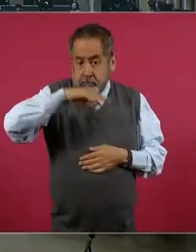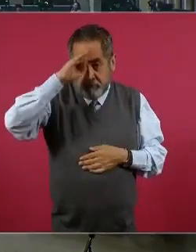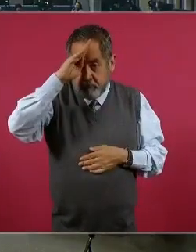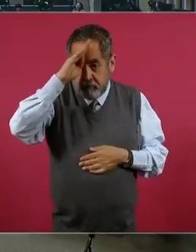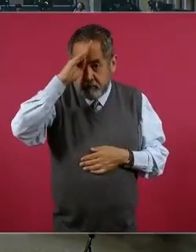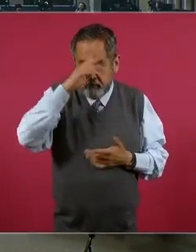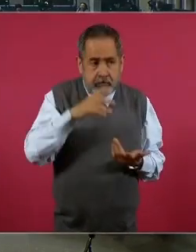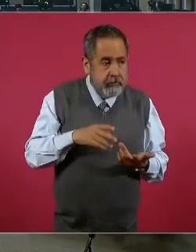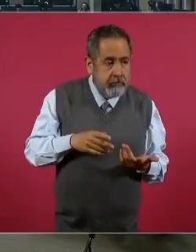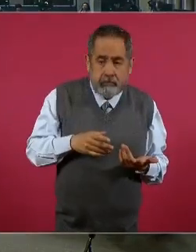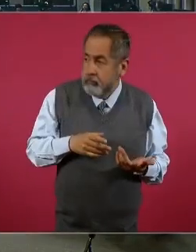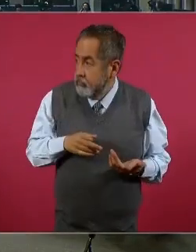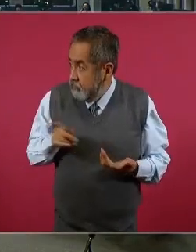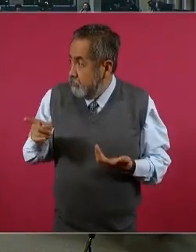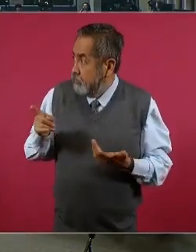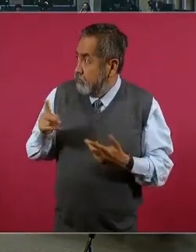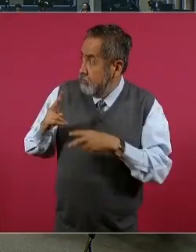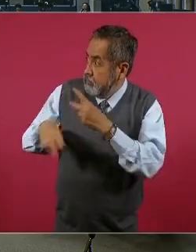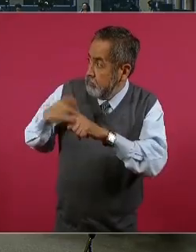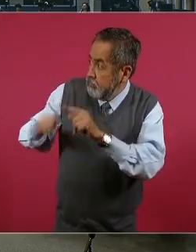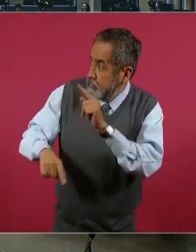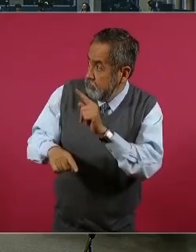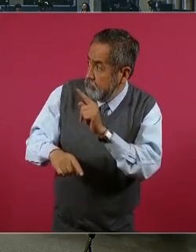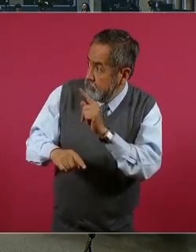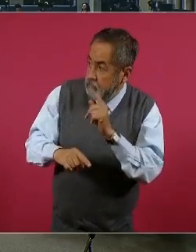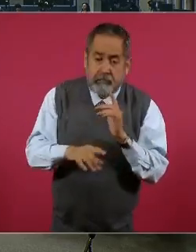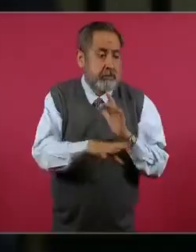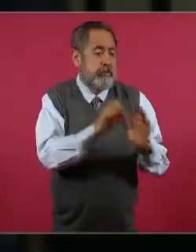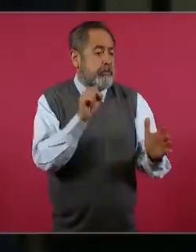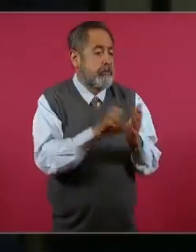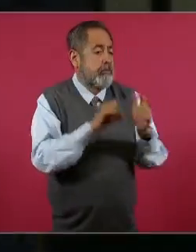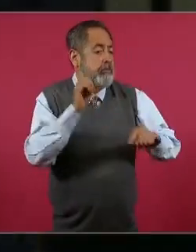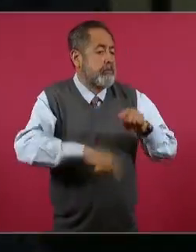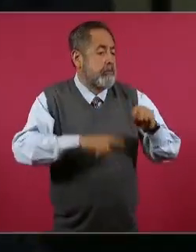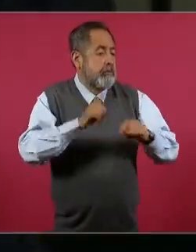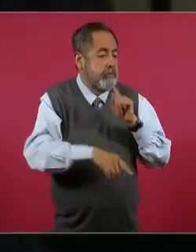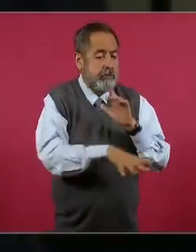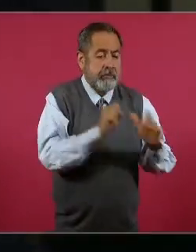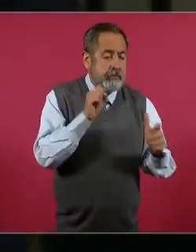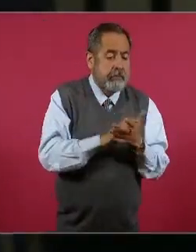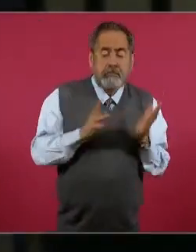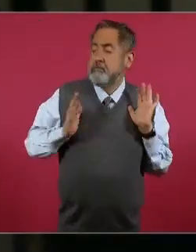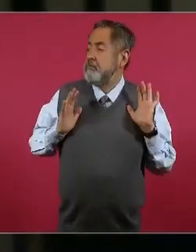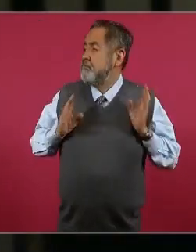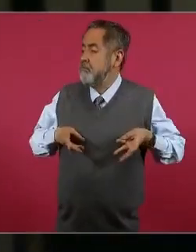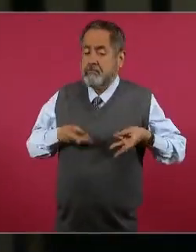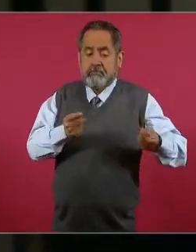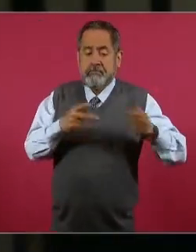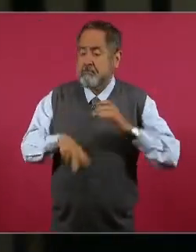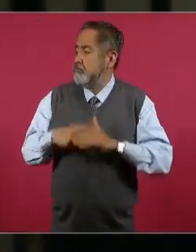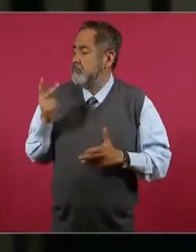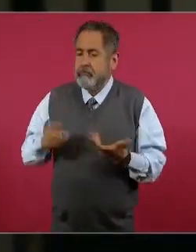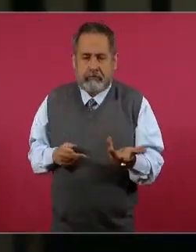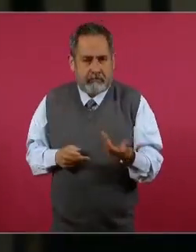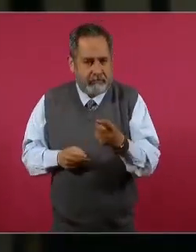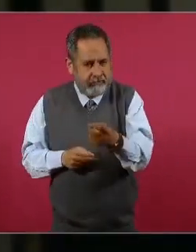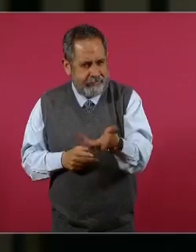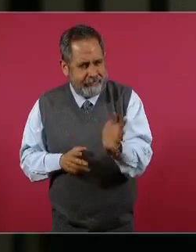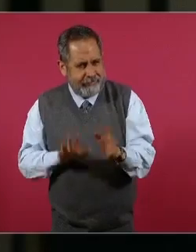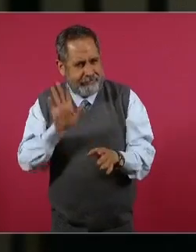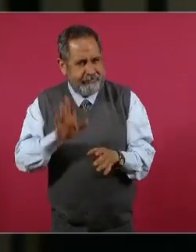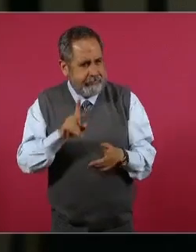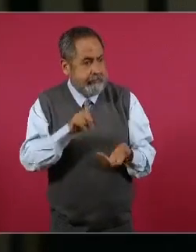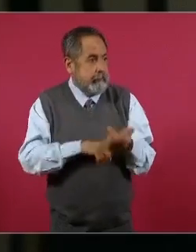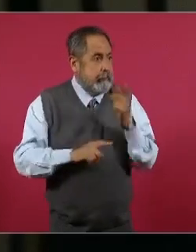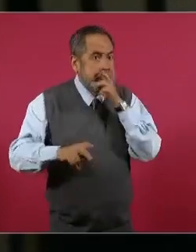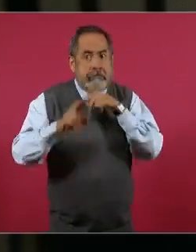no existía, como sí. Se lo mencionó, había candados. Y bueno, pues es digamos un síntoma de, no sé, podemos decir desesperación, o